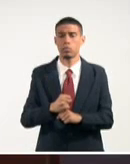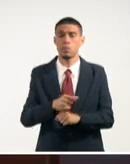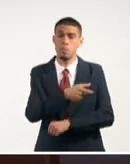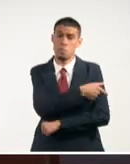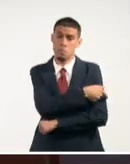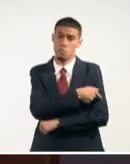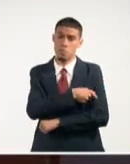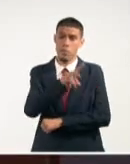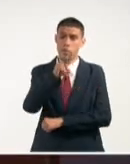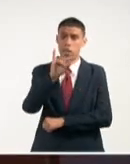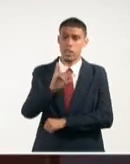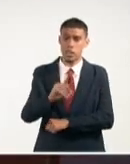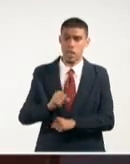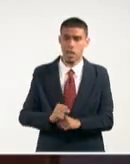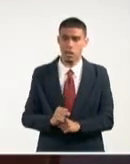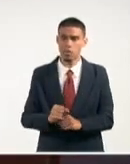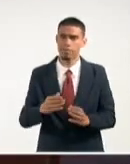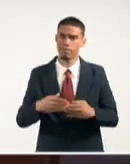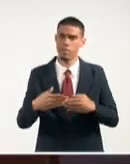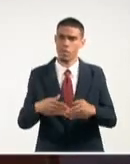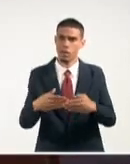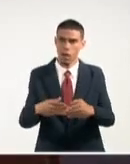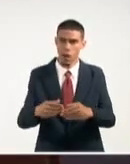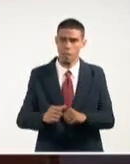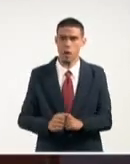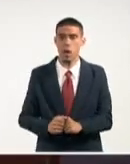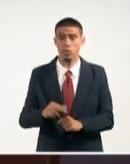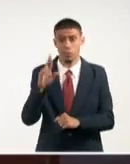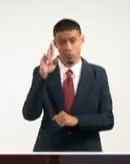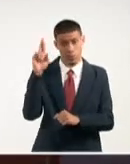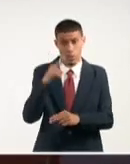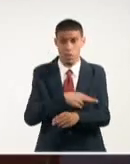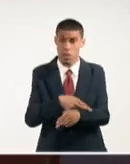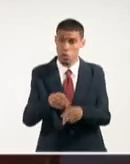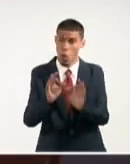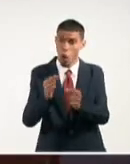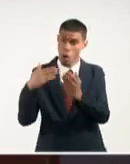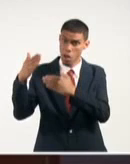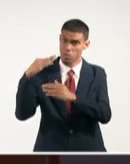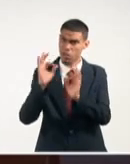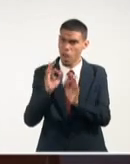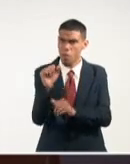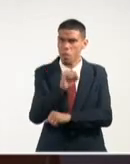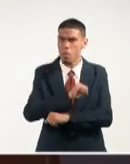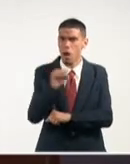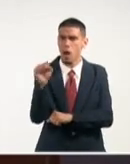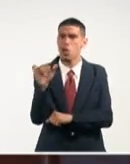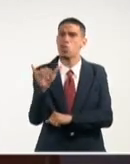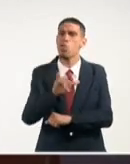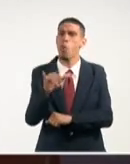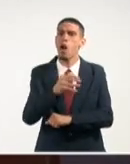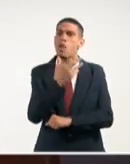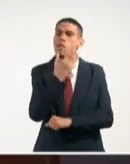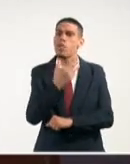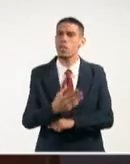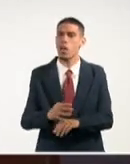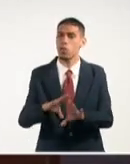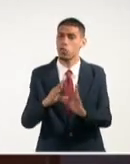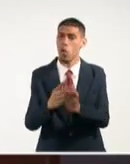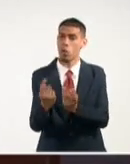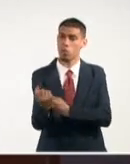de Girón, y con las firmes convicciones que nos inculcó el comandante en jefe.